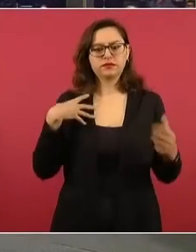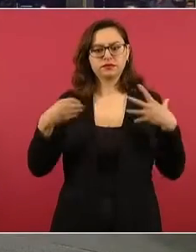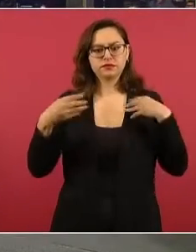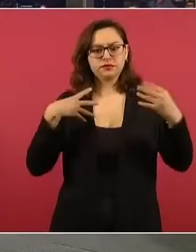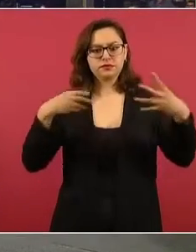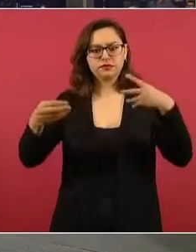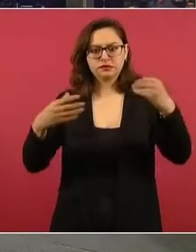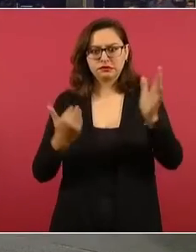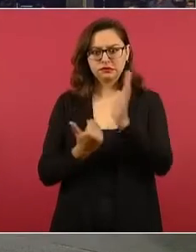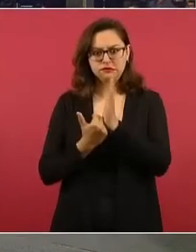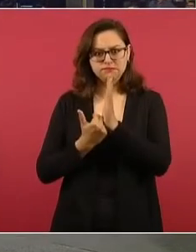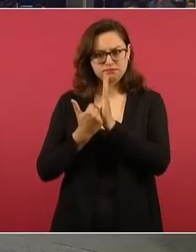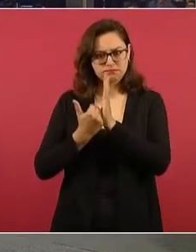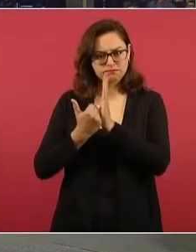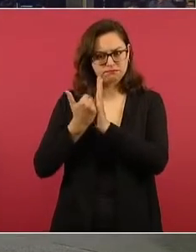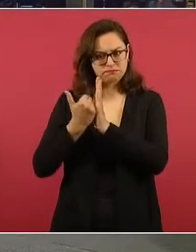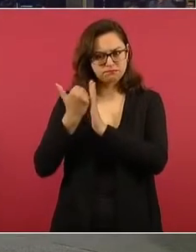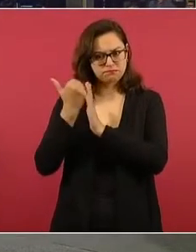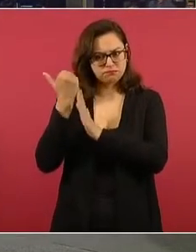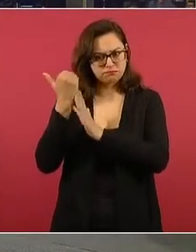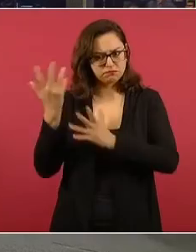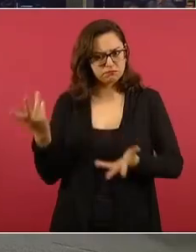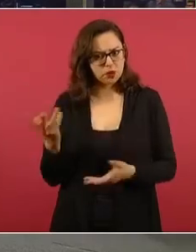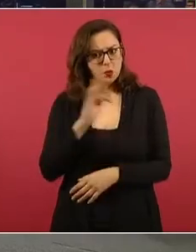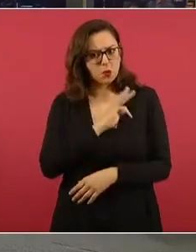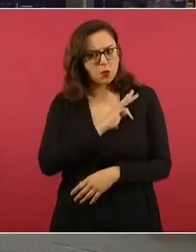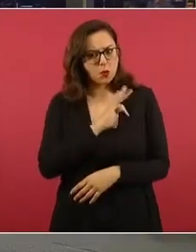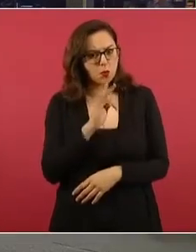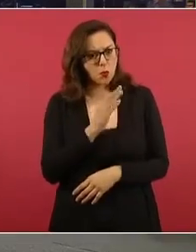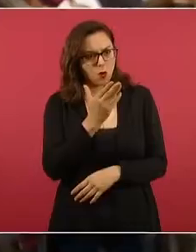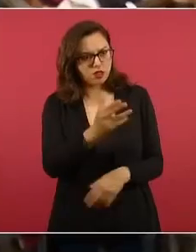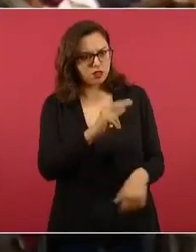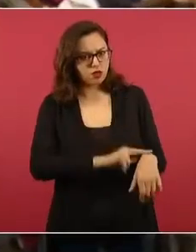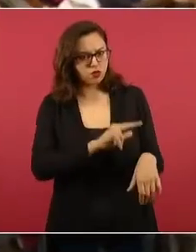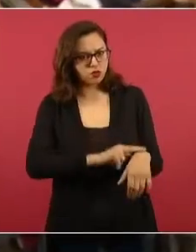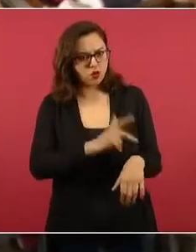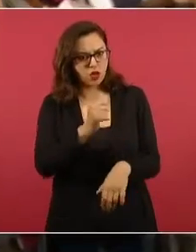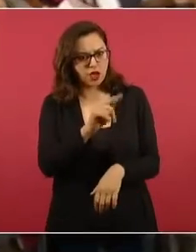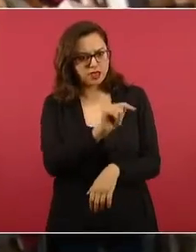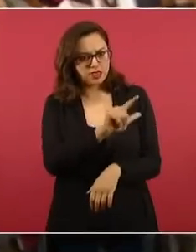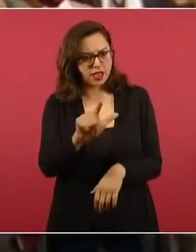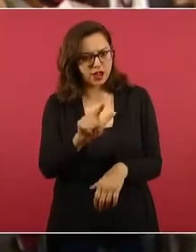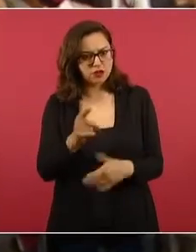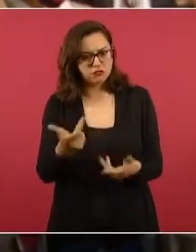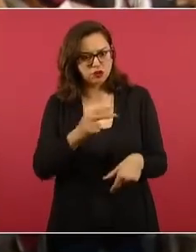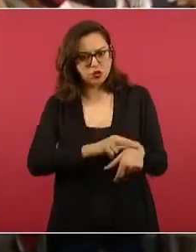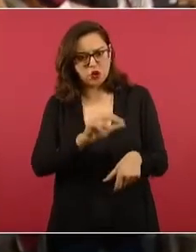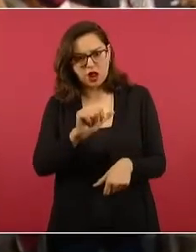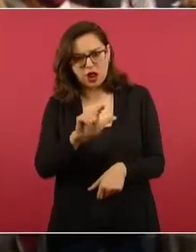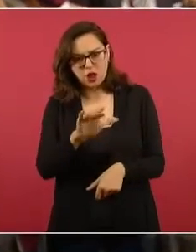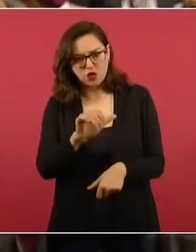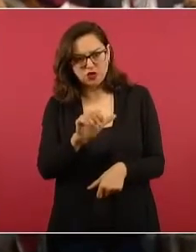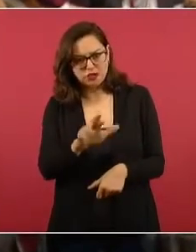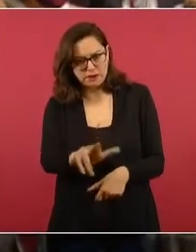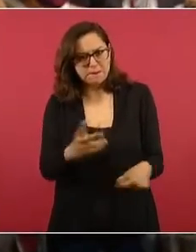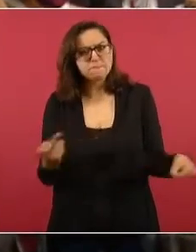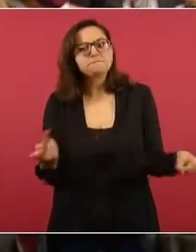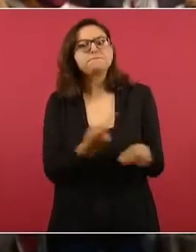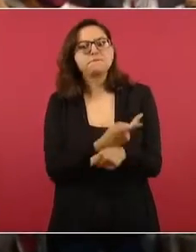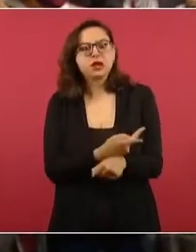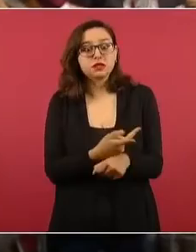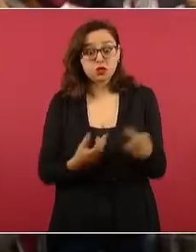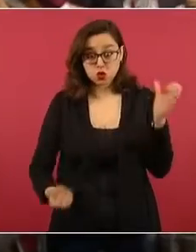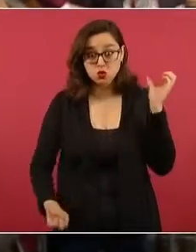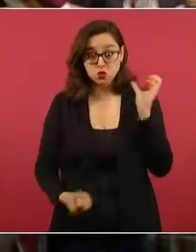de contagios. Si nos pudiera explicar el doctor Gatell o el doctor Alcocer, ¿cómo será esta